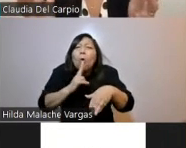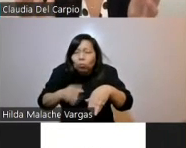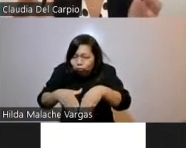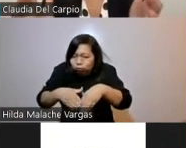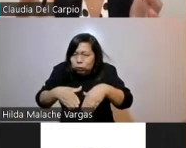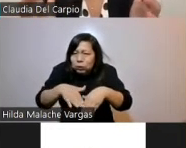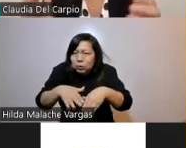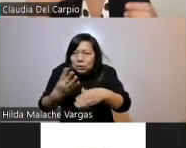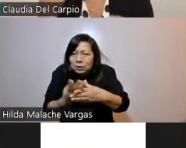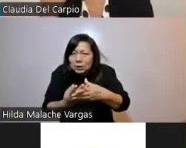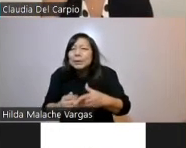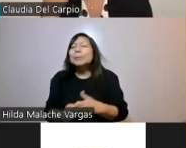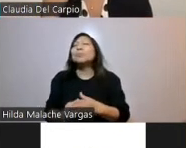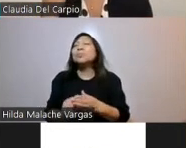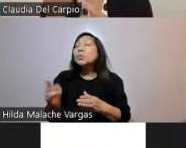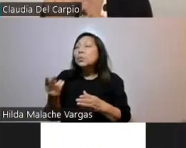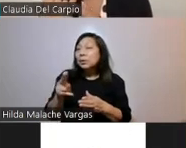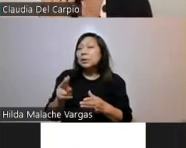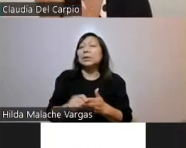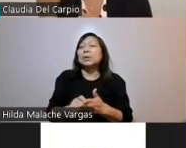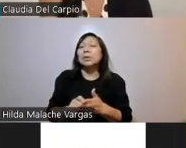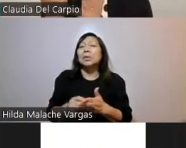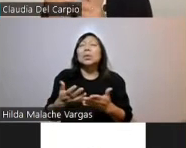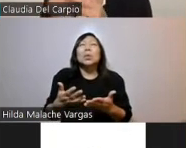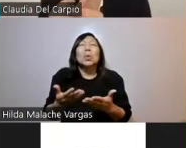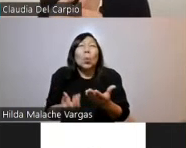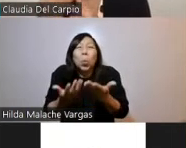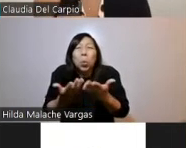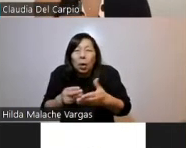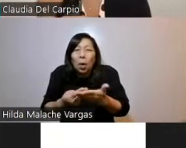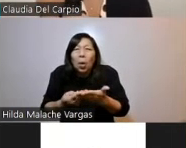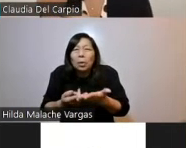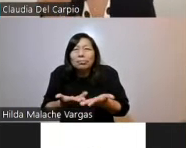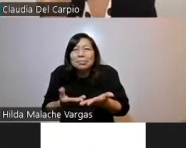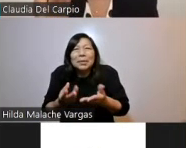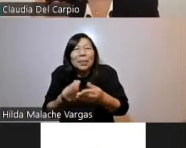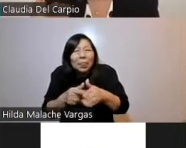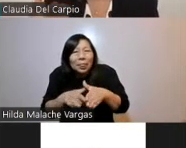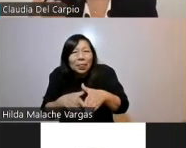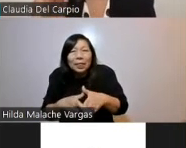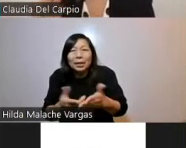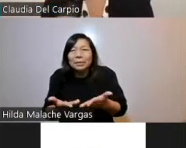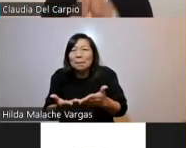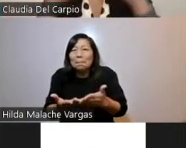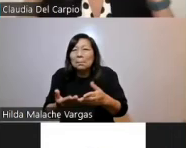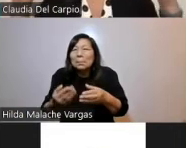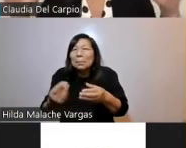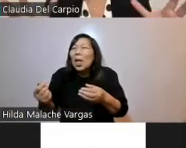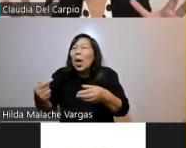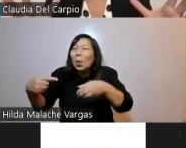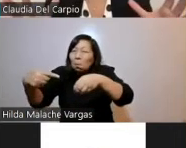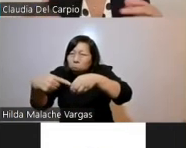el ambiente vaginal, sumado al calor, sumado a la humedad, sumada a la presencia de un semen que es alcalino,